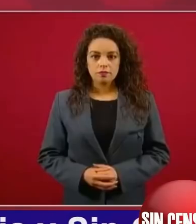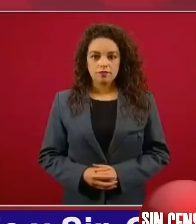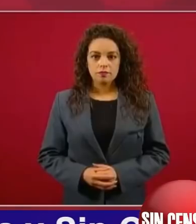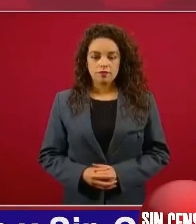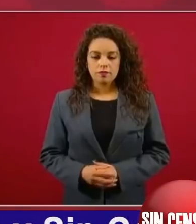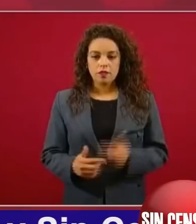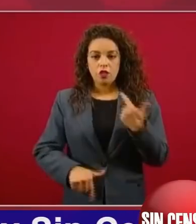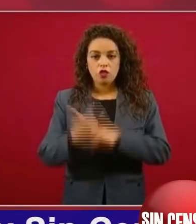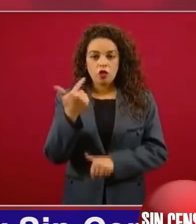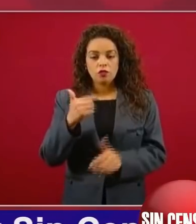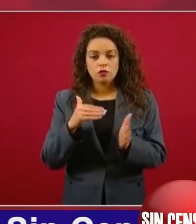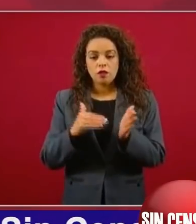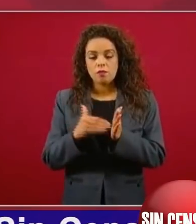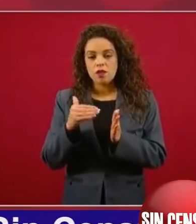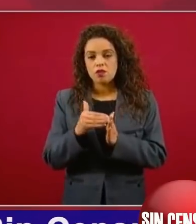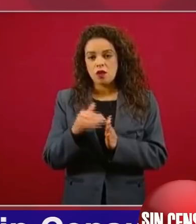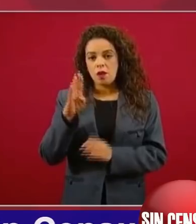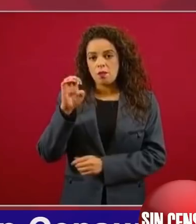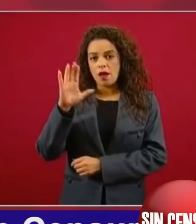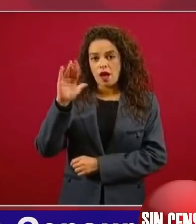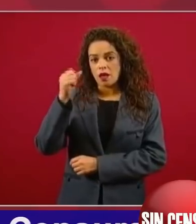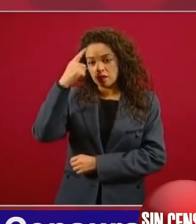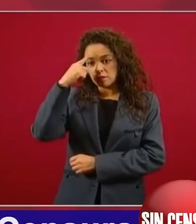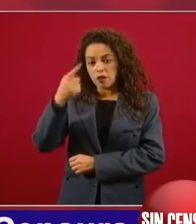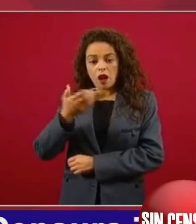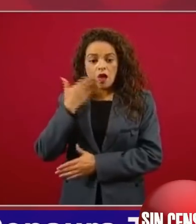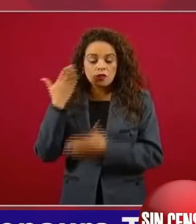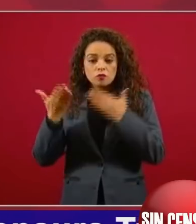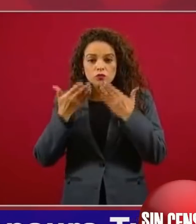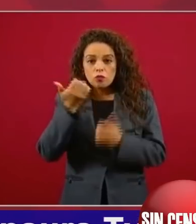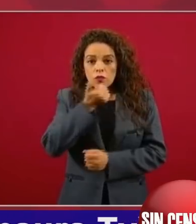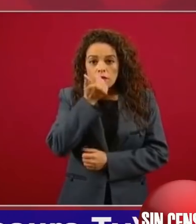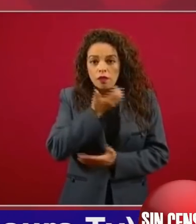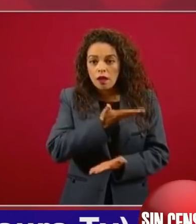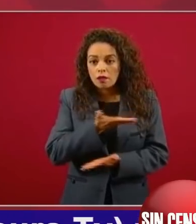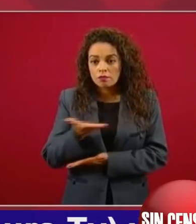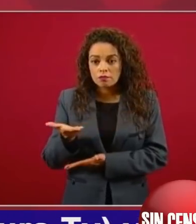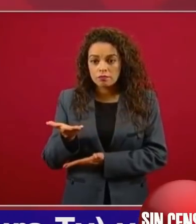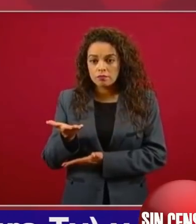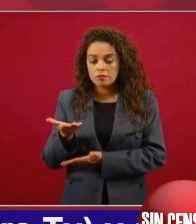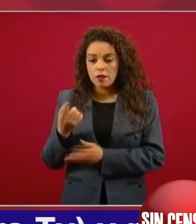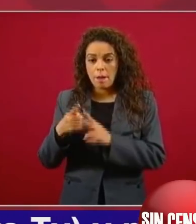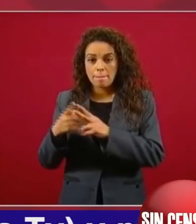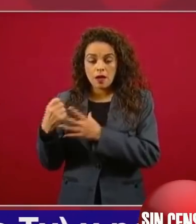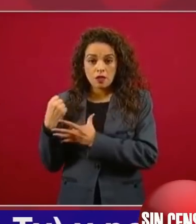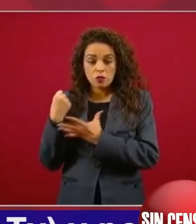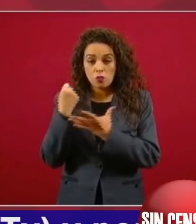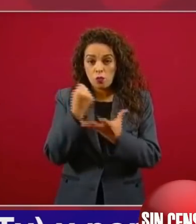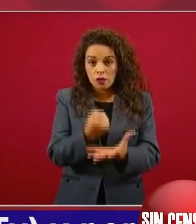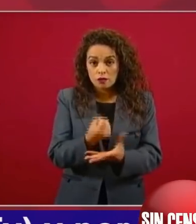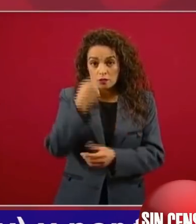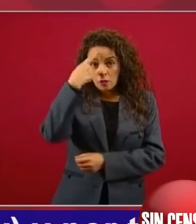Se cuenta con presupuesto para seguir comprando a precios justos